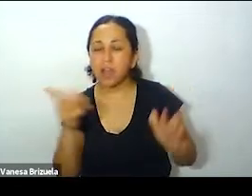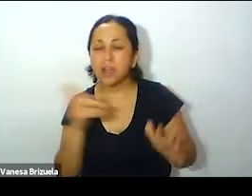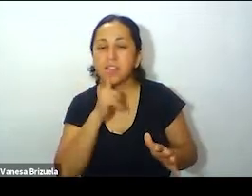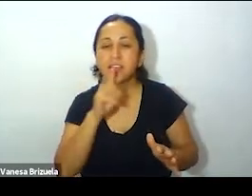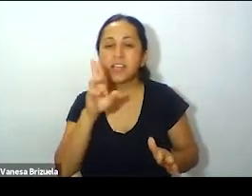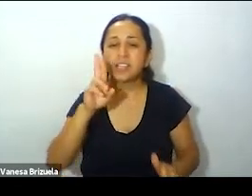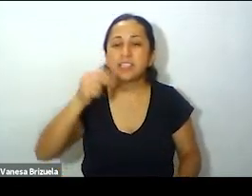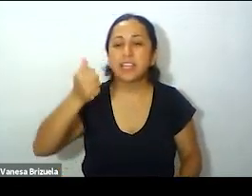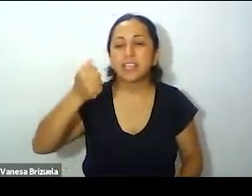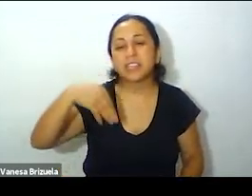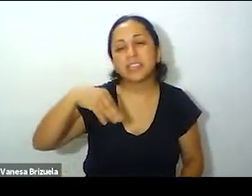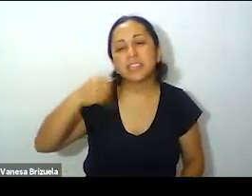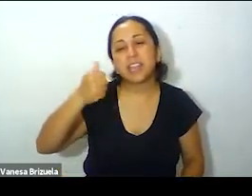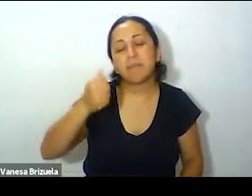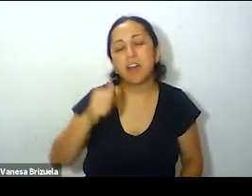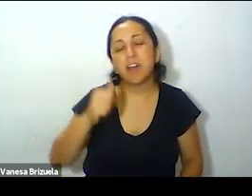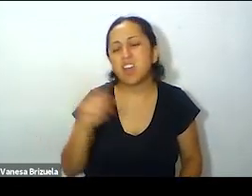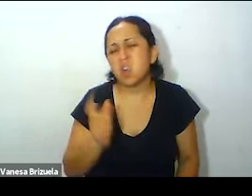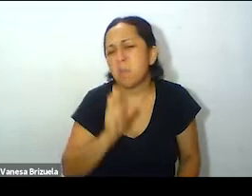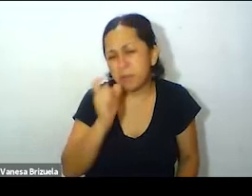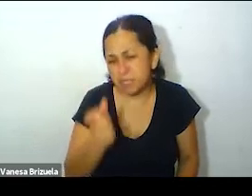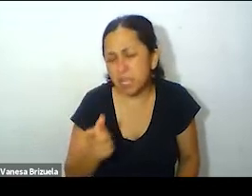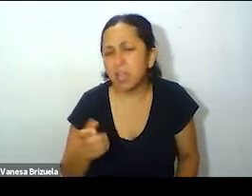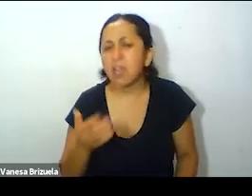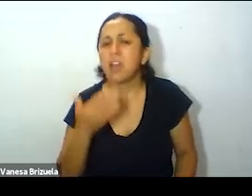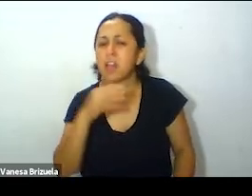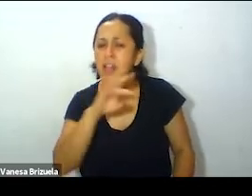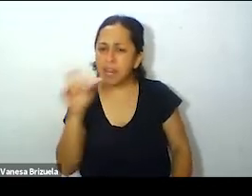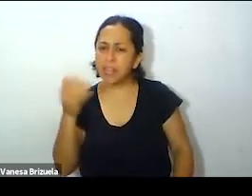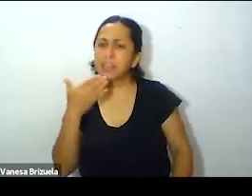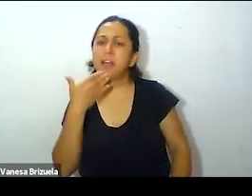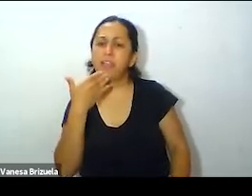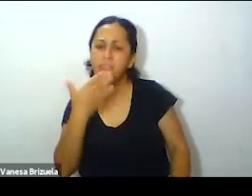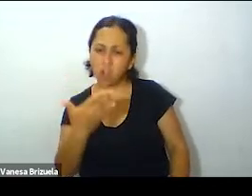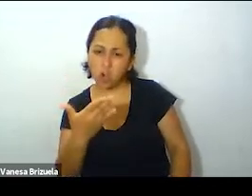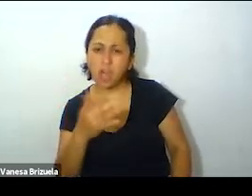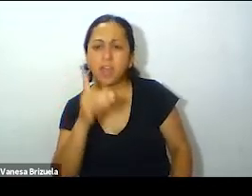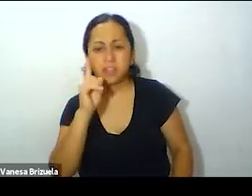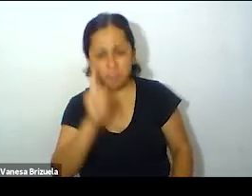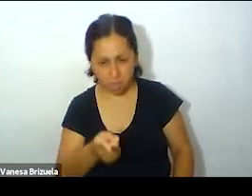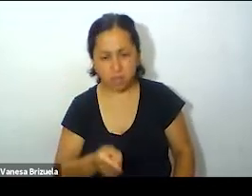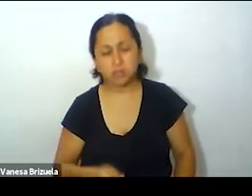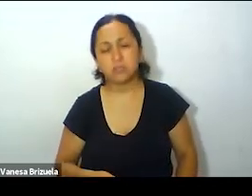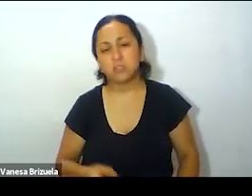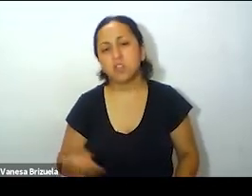para dar sí o sí un mensaje explícito, sino para decorar o para